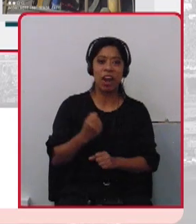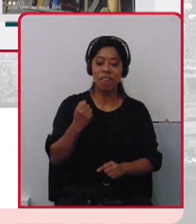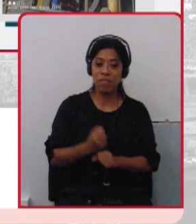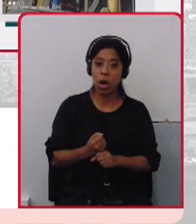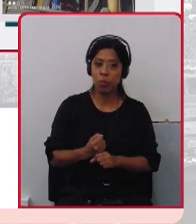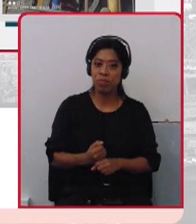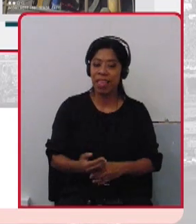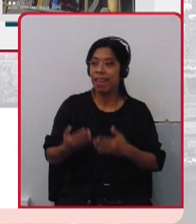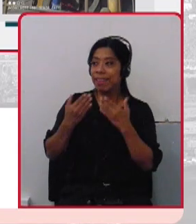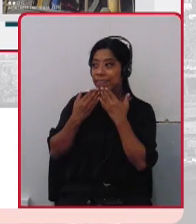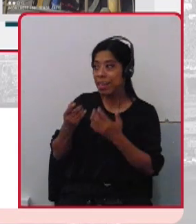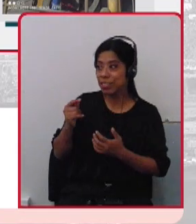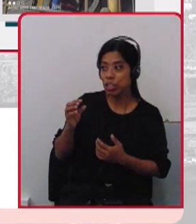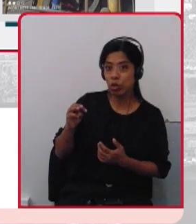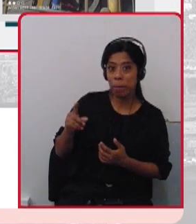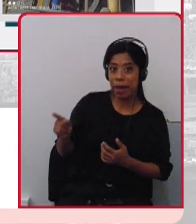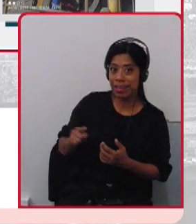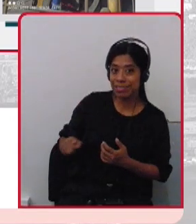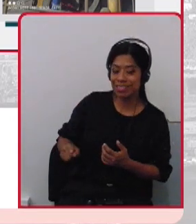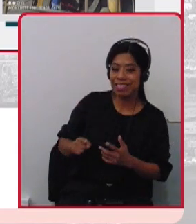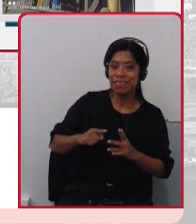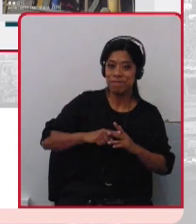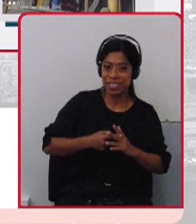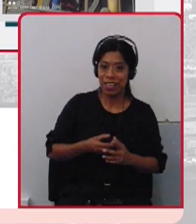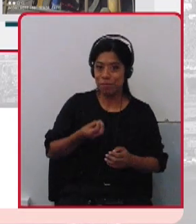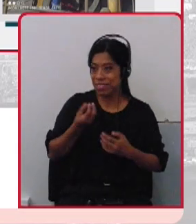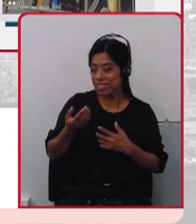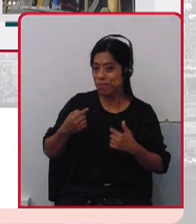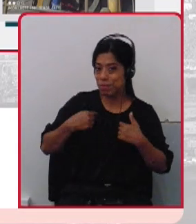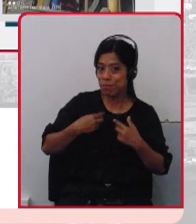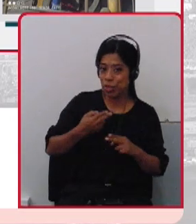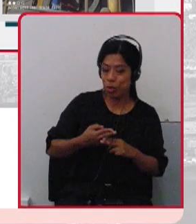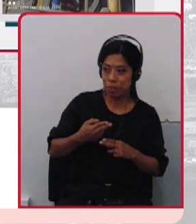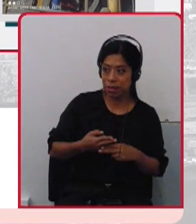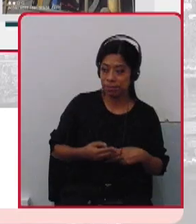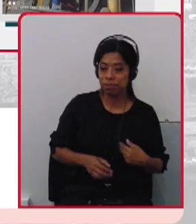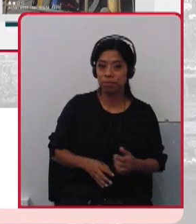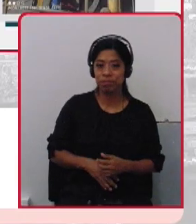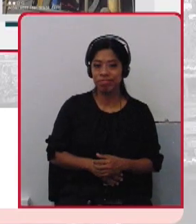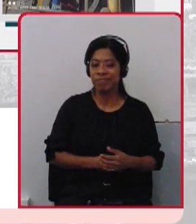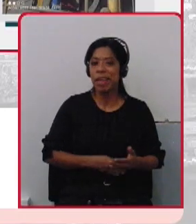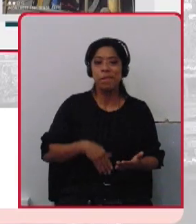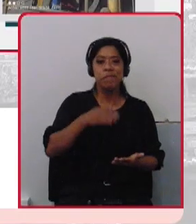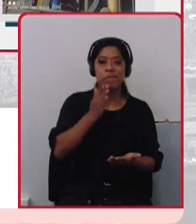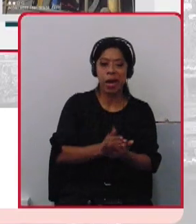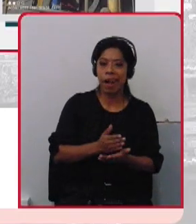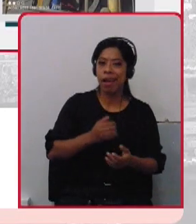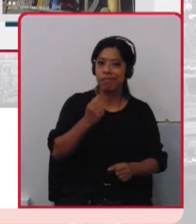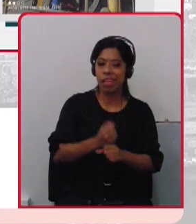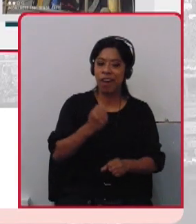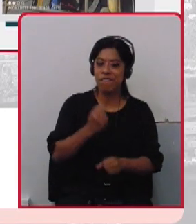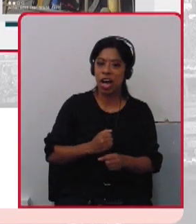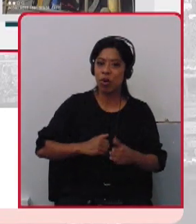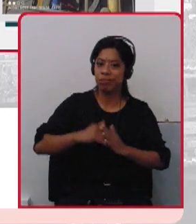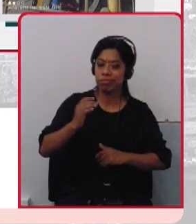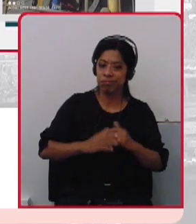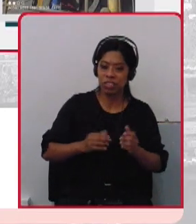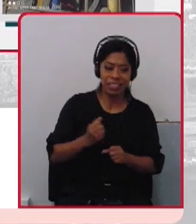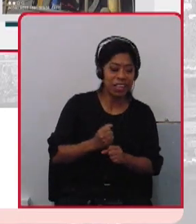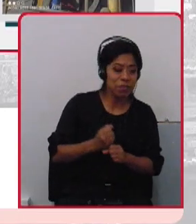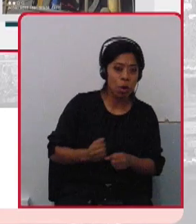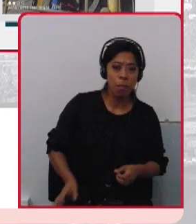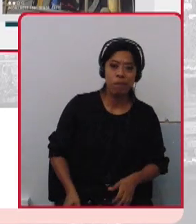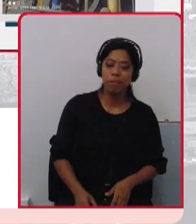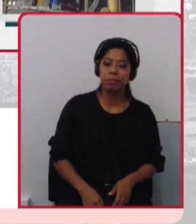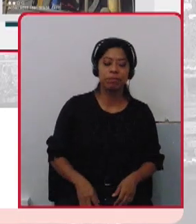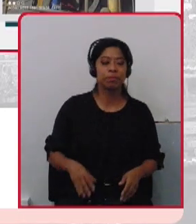por la introducción, en una parada de planta. Una parada de planta es una estrategia clave que utilizan las empresas. Básicamente